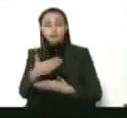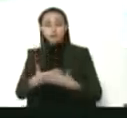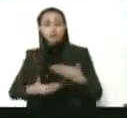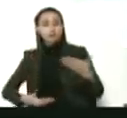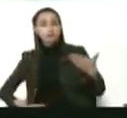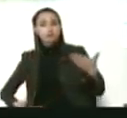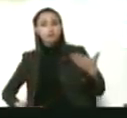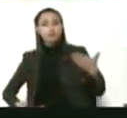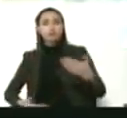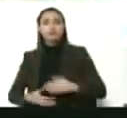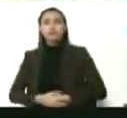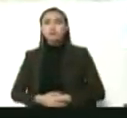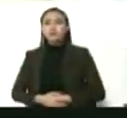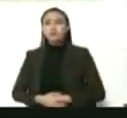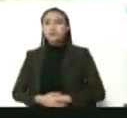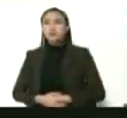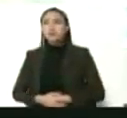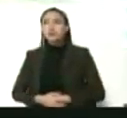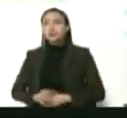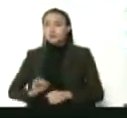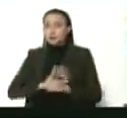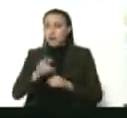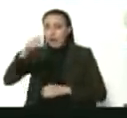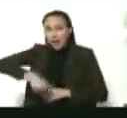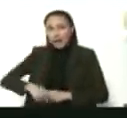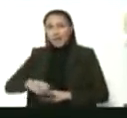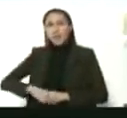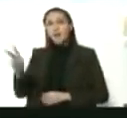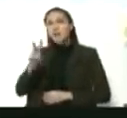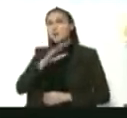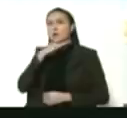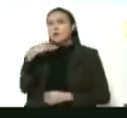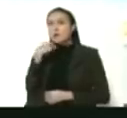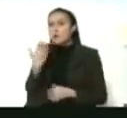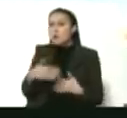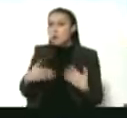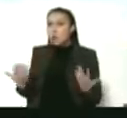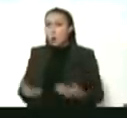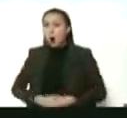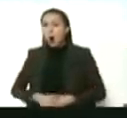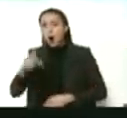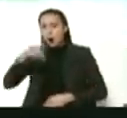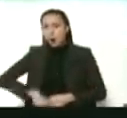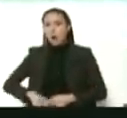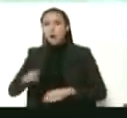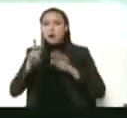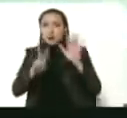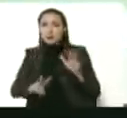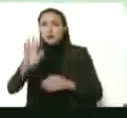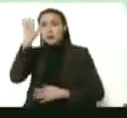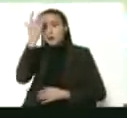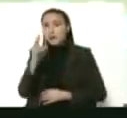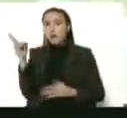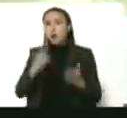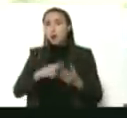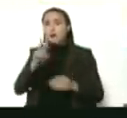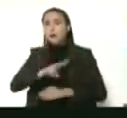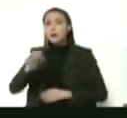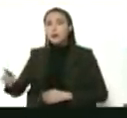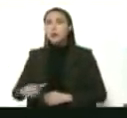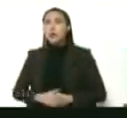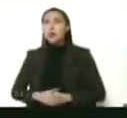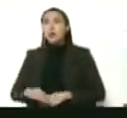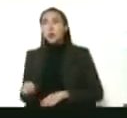Para el día, situación del COVID en Venezuela al 7 de febrero del año 2021. Ministerio del